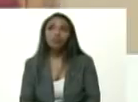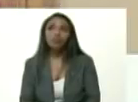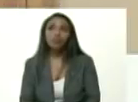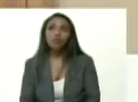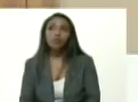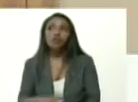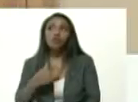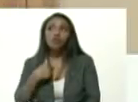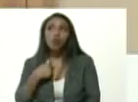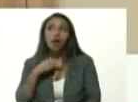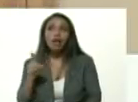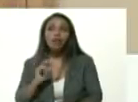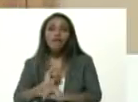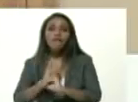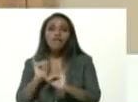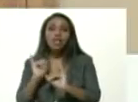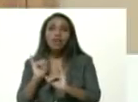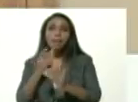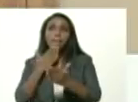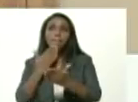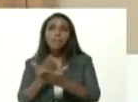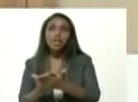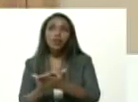Yo por eso, para terminar, le pido